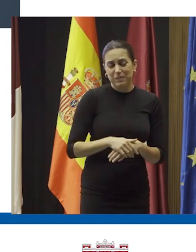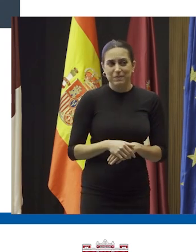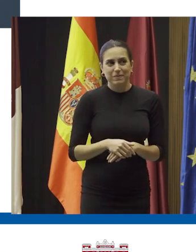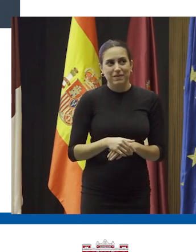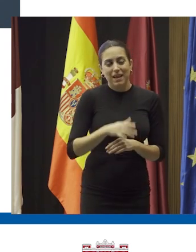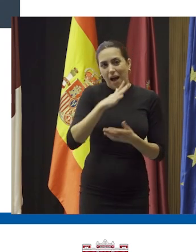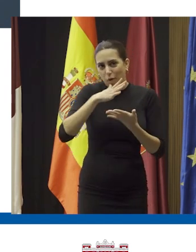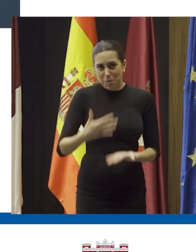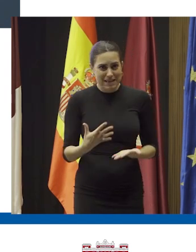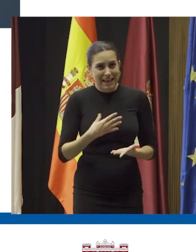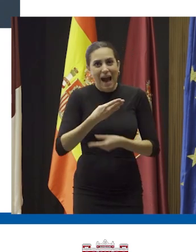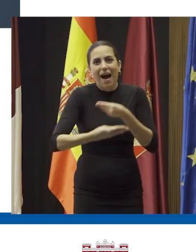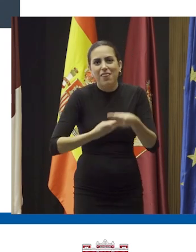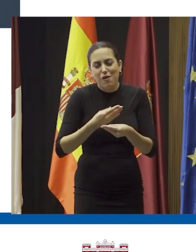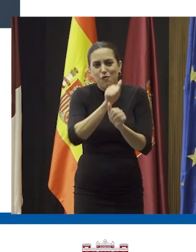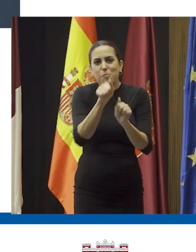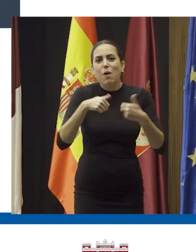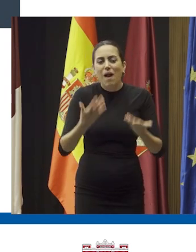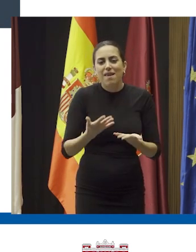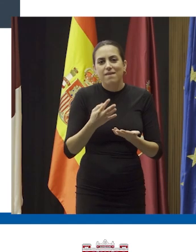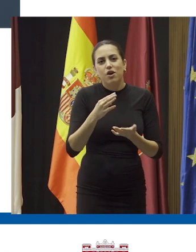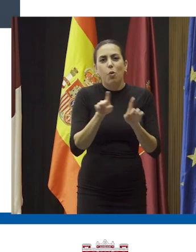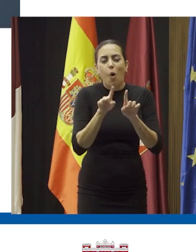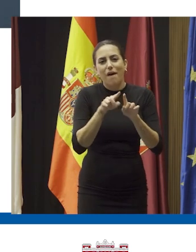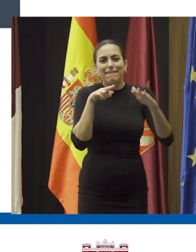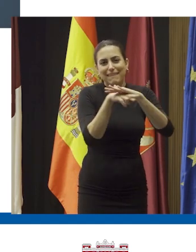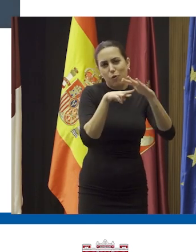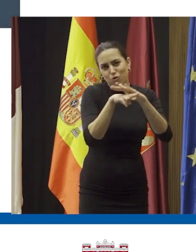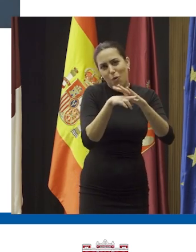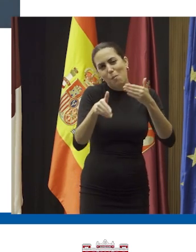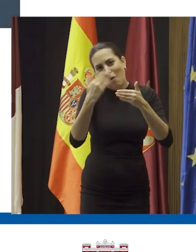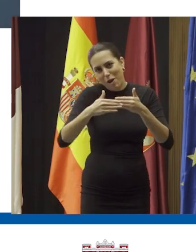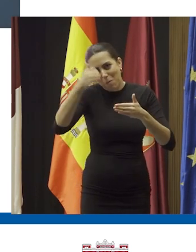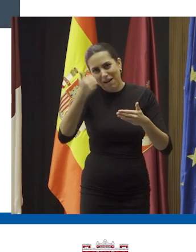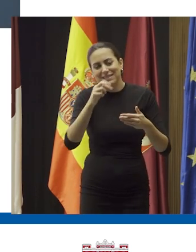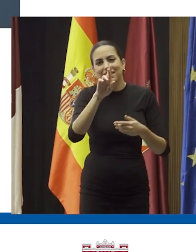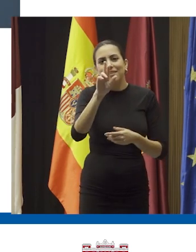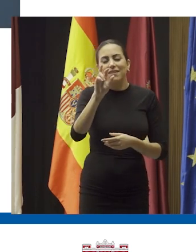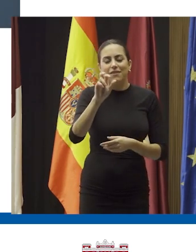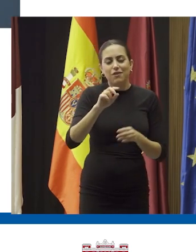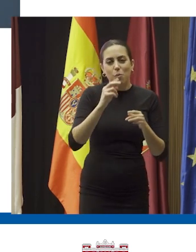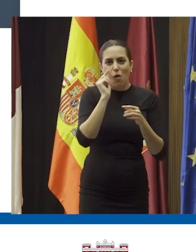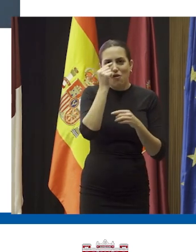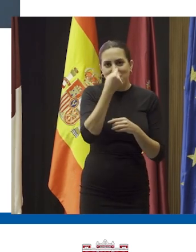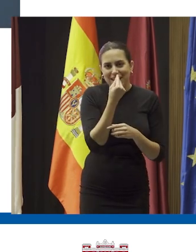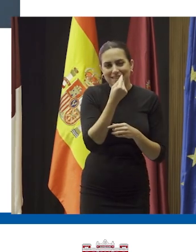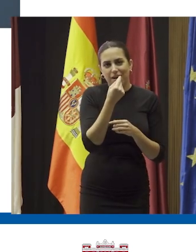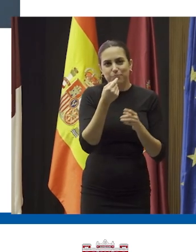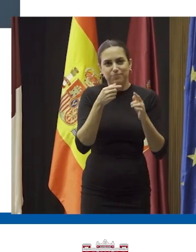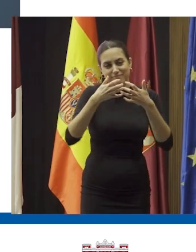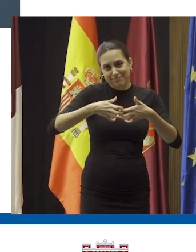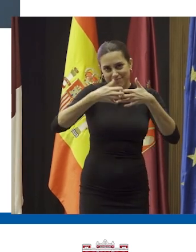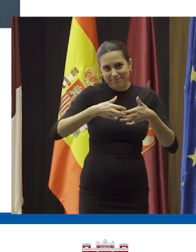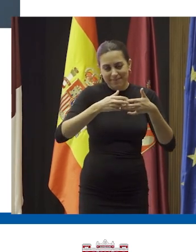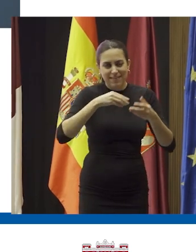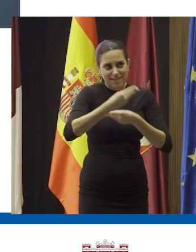trocar, digamos, una fresa eléctrica que es más rápida. Bueno, esto es básicamente cirugía bizantina. Pablo de Gina,